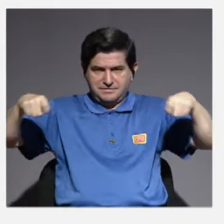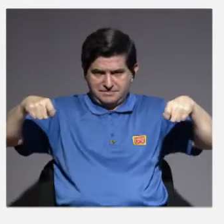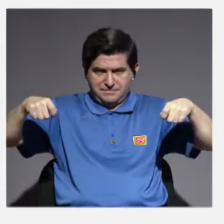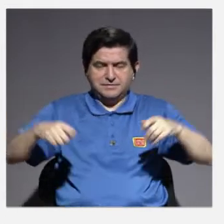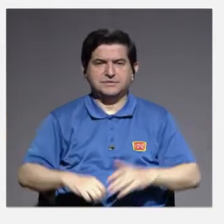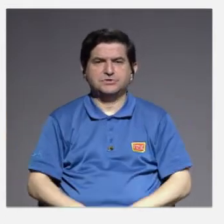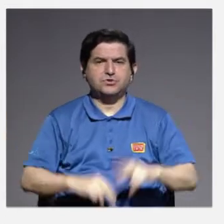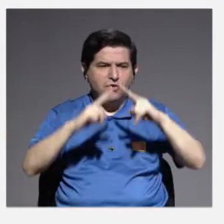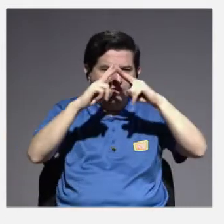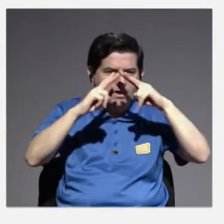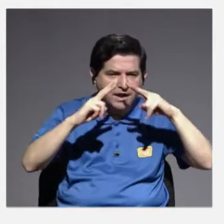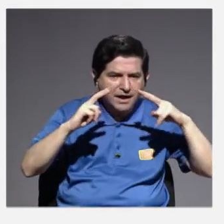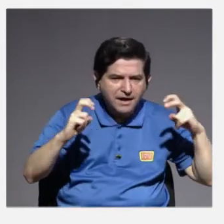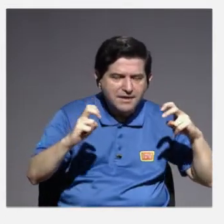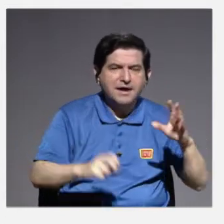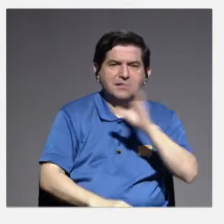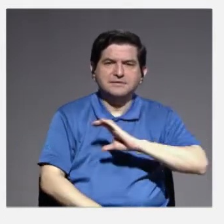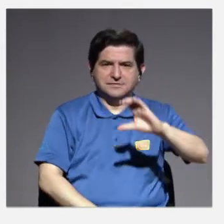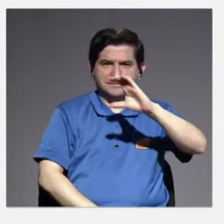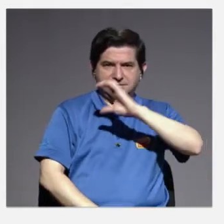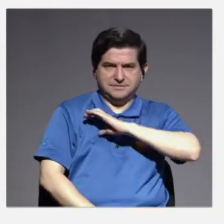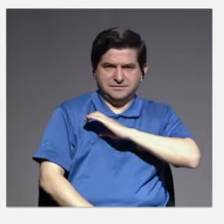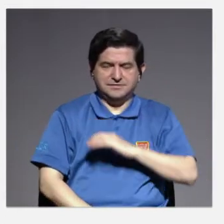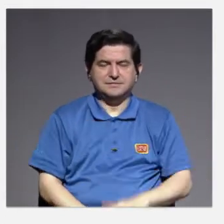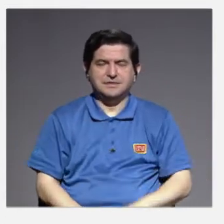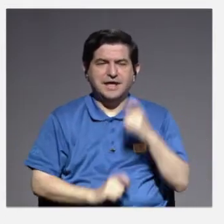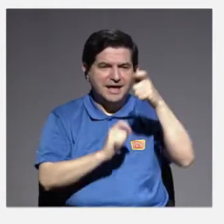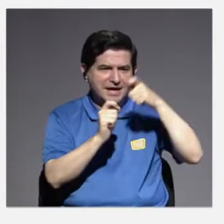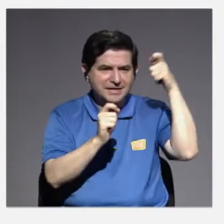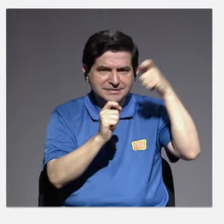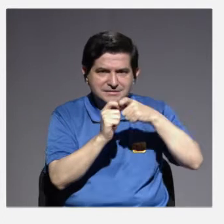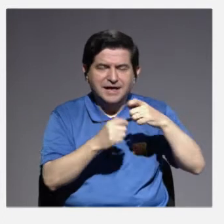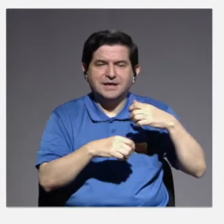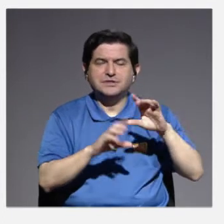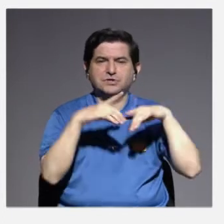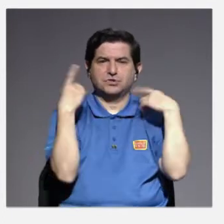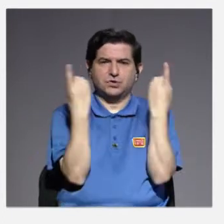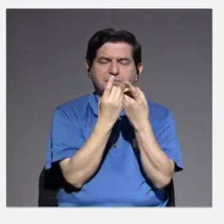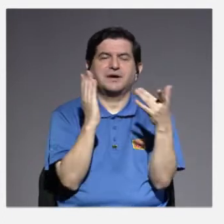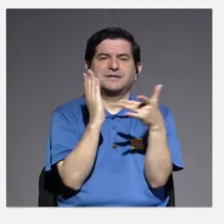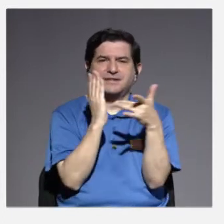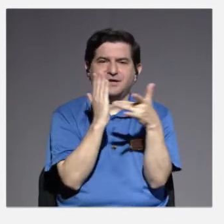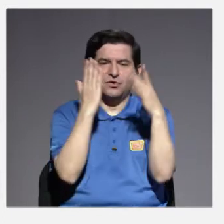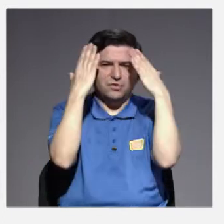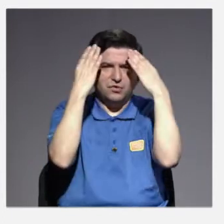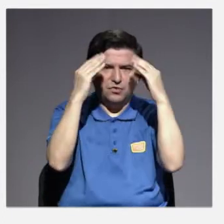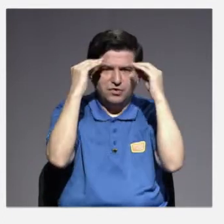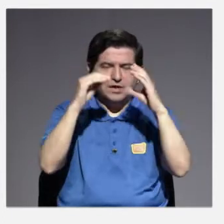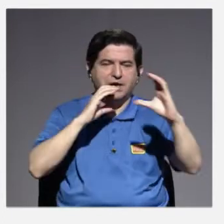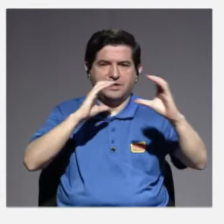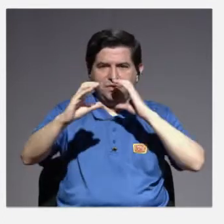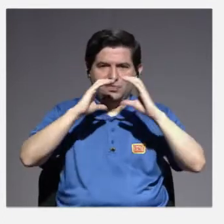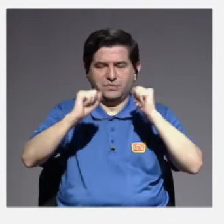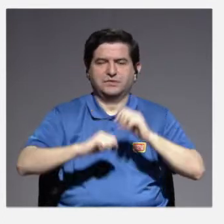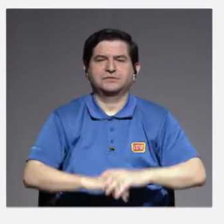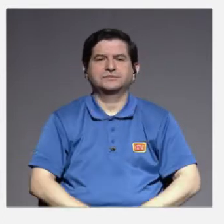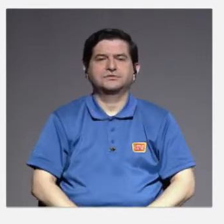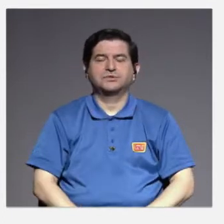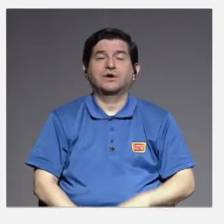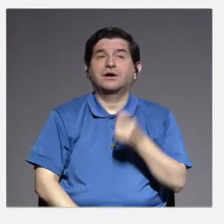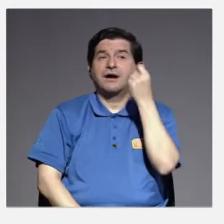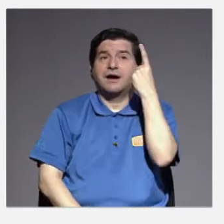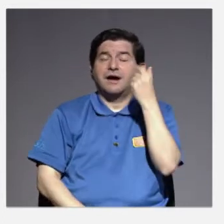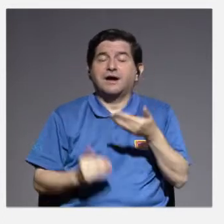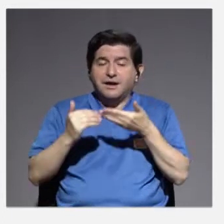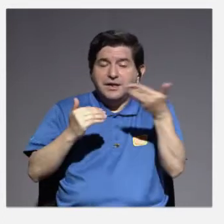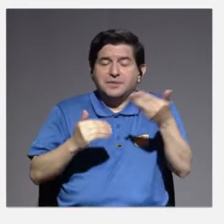bueno, análisis a partir de características o rasgos específicos de los departamentos de tecnologías de la información y la comunicación, entendiendo